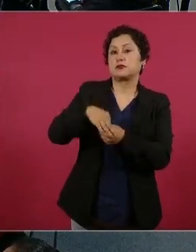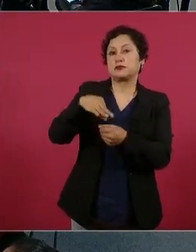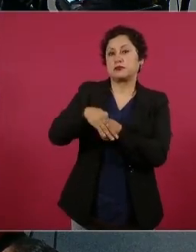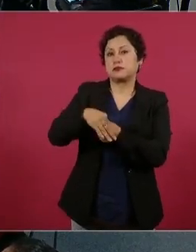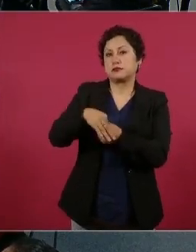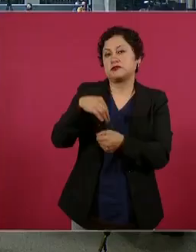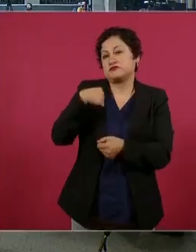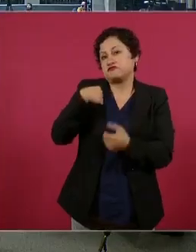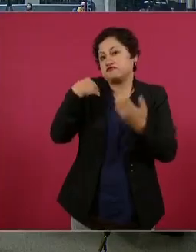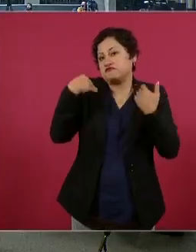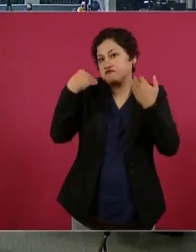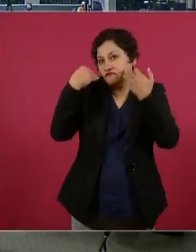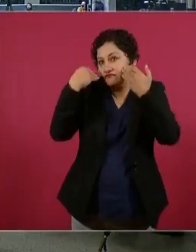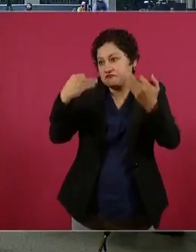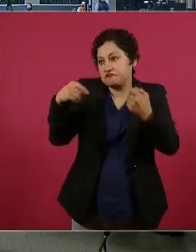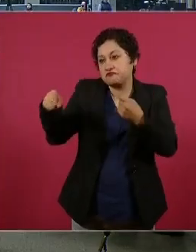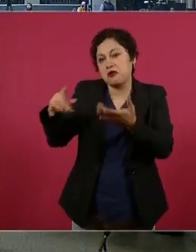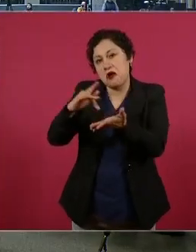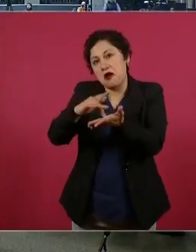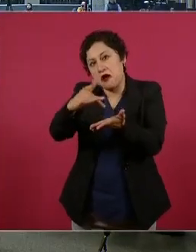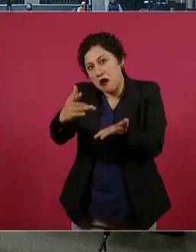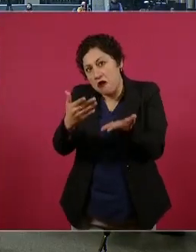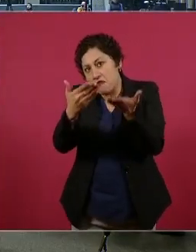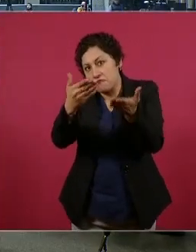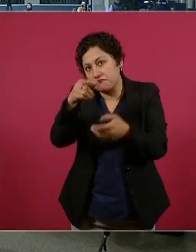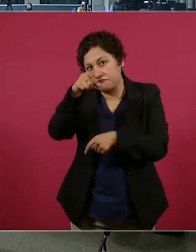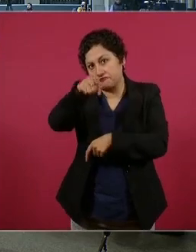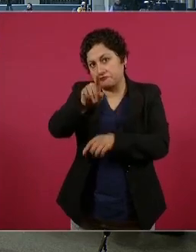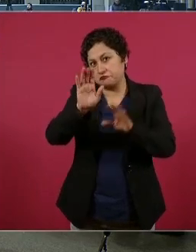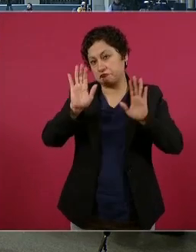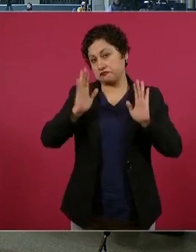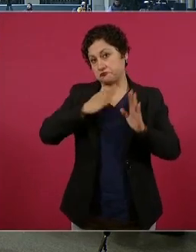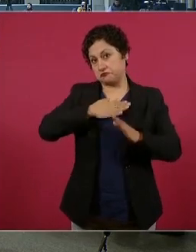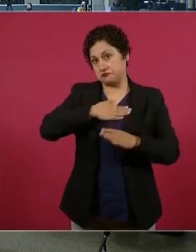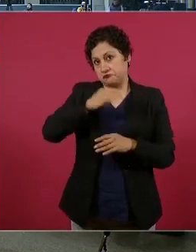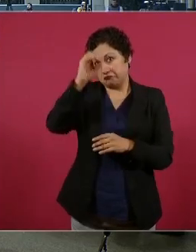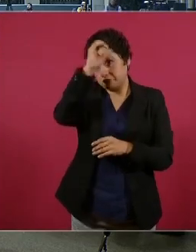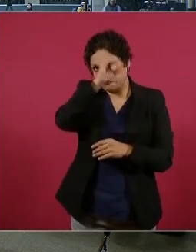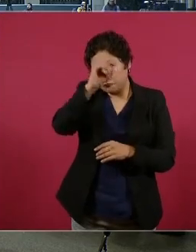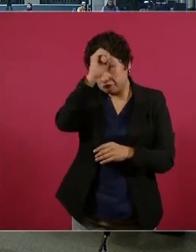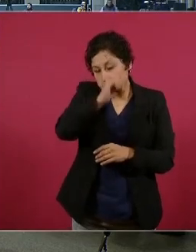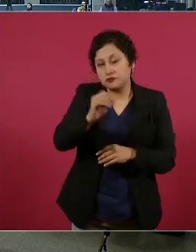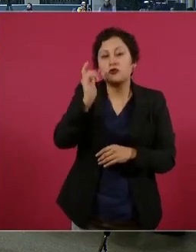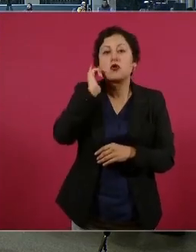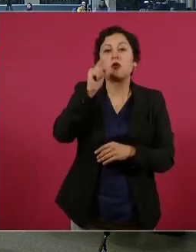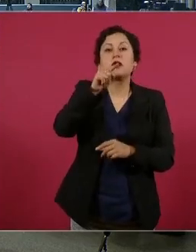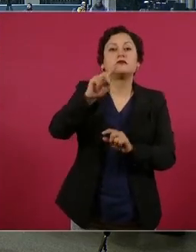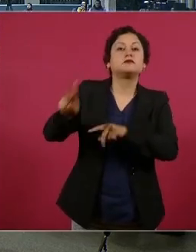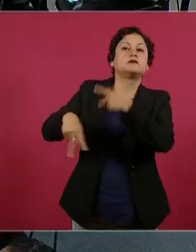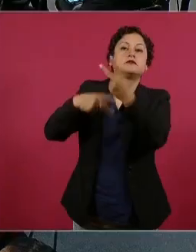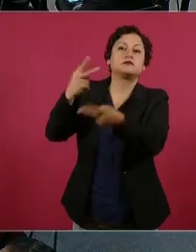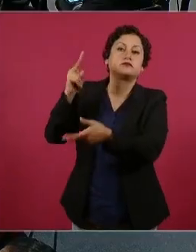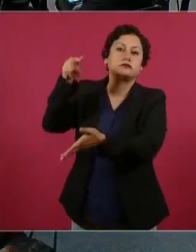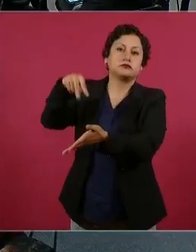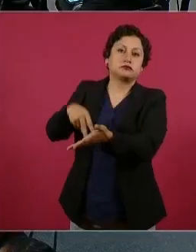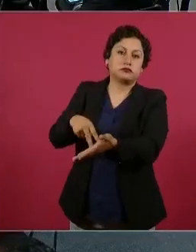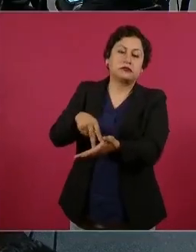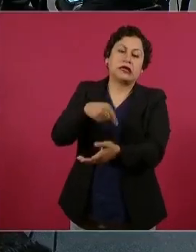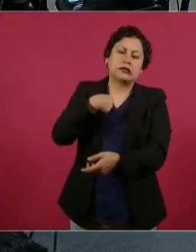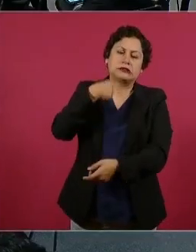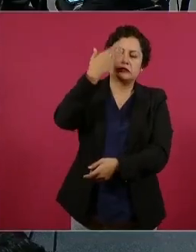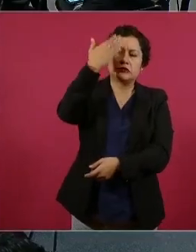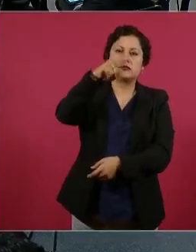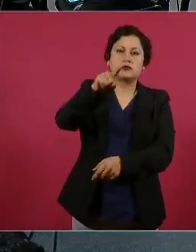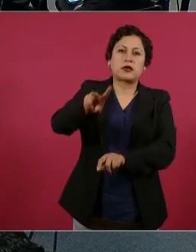agradecimiento lo que hubo en Quintana Roo a su gestión, así le llamo sí. Yo, lo he podido. Y sí, ojalá sí, y pueda sí, sí. Ir, va seguido, pero no